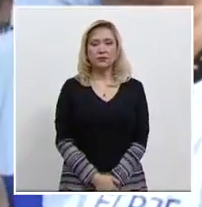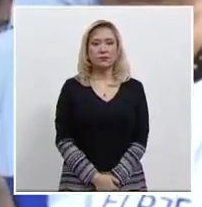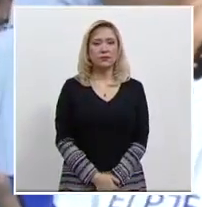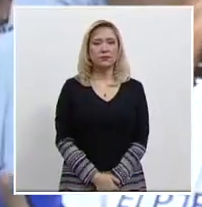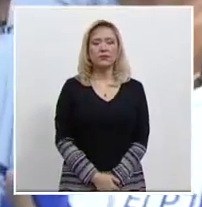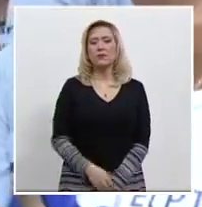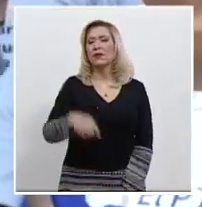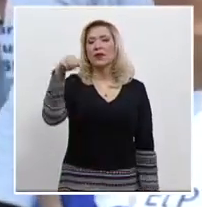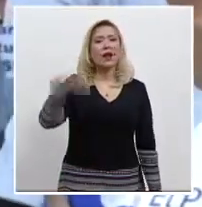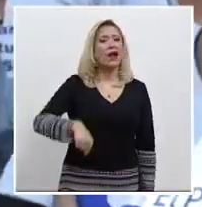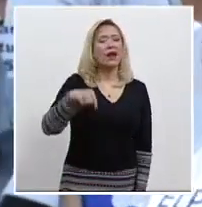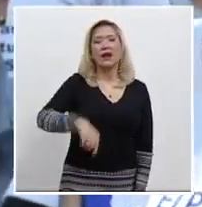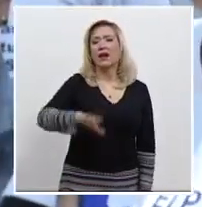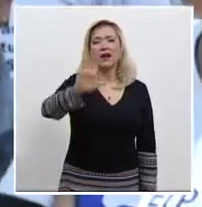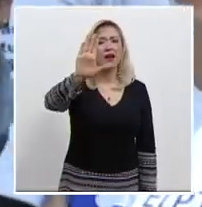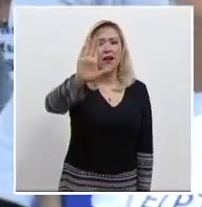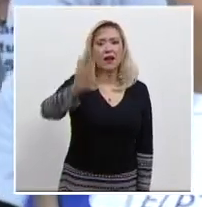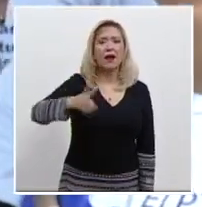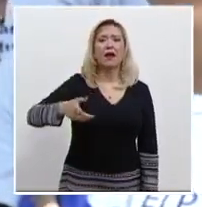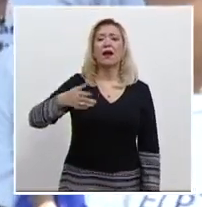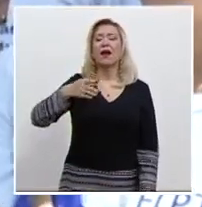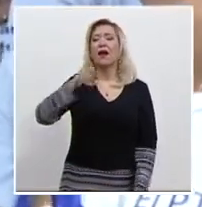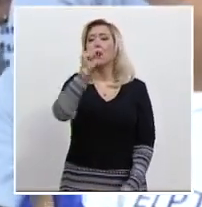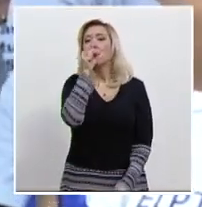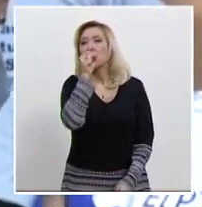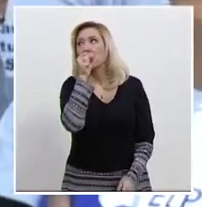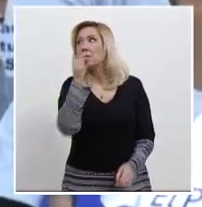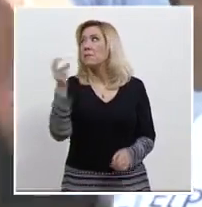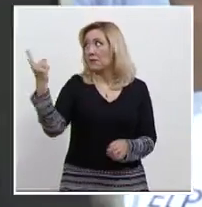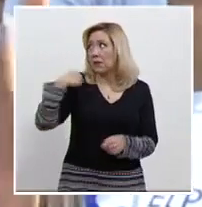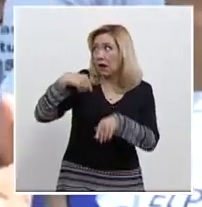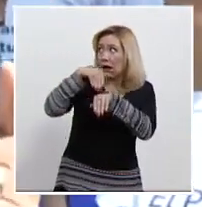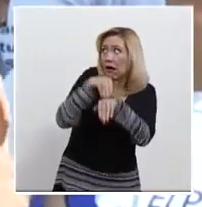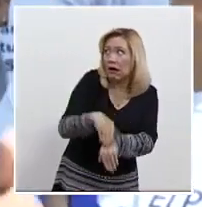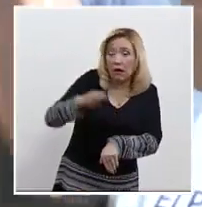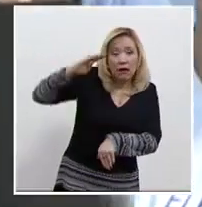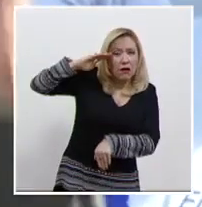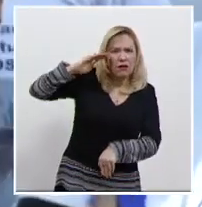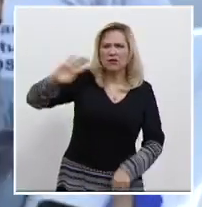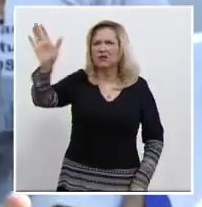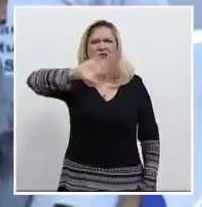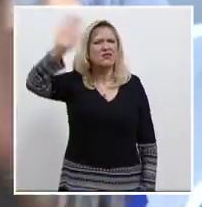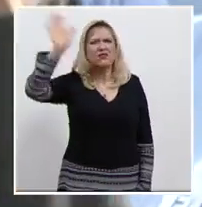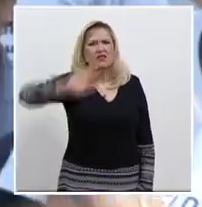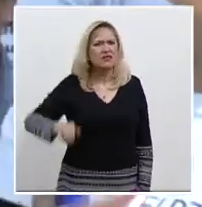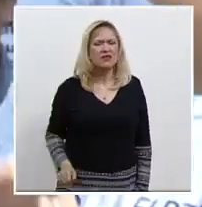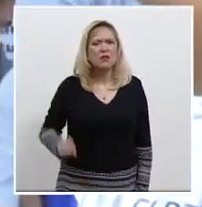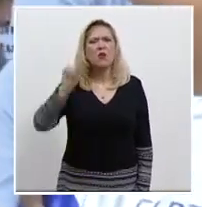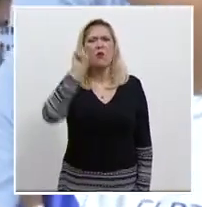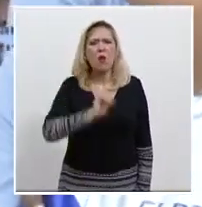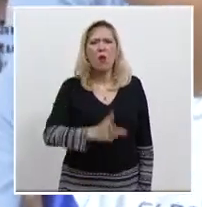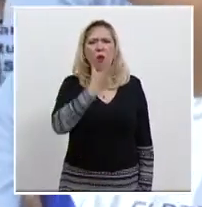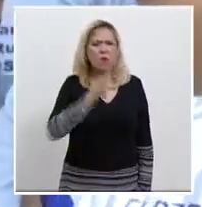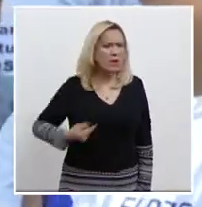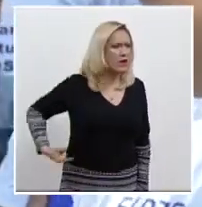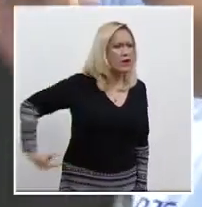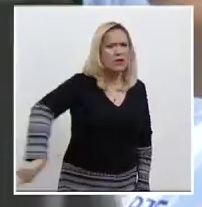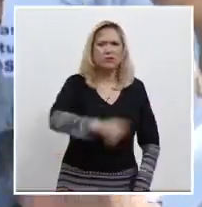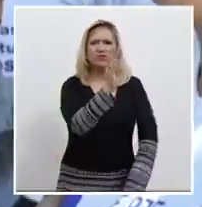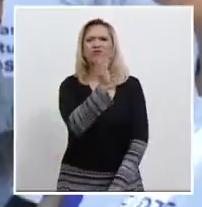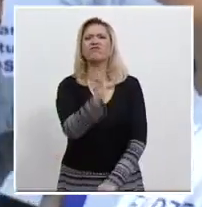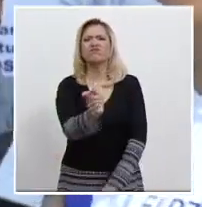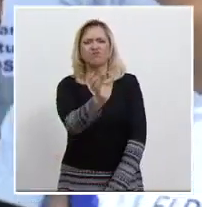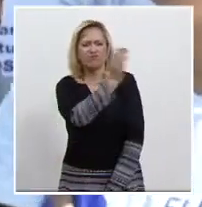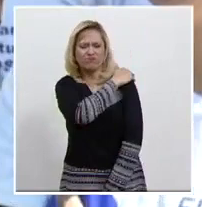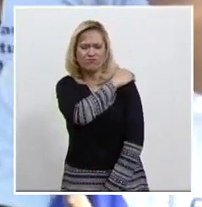Aquí no hay mandaderos, ni hay paleros. Aquí hay hombres, mujeres y personas de trabajo. Te lo